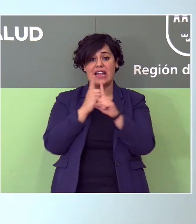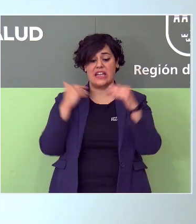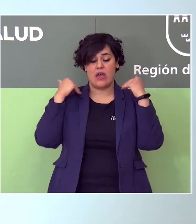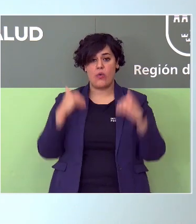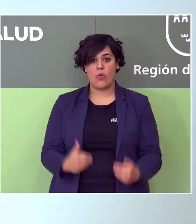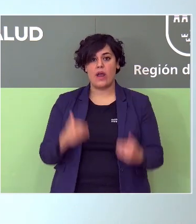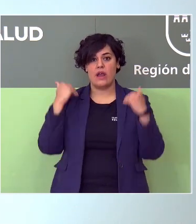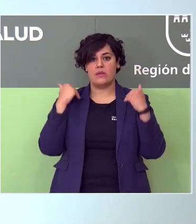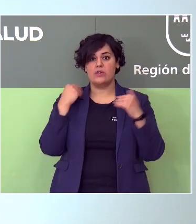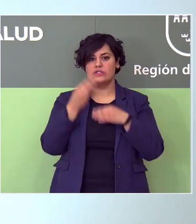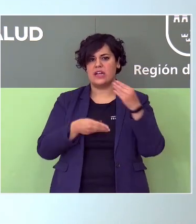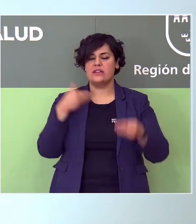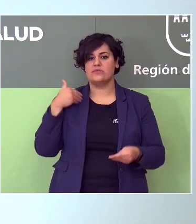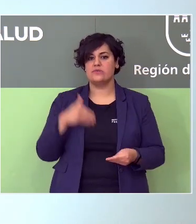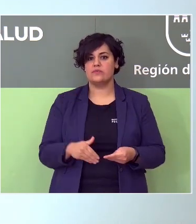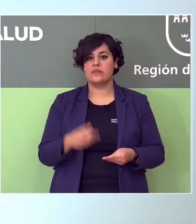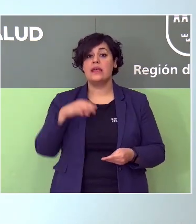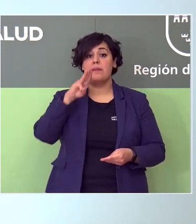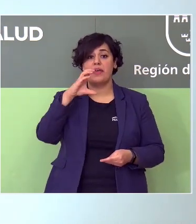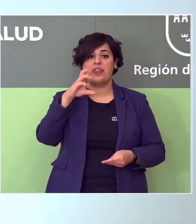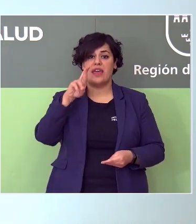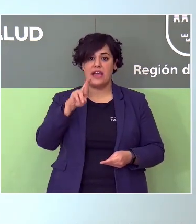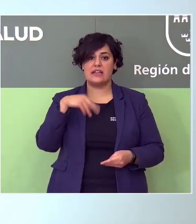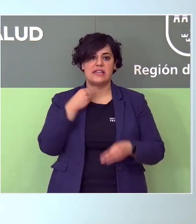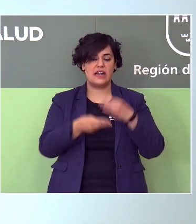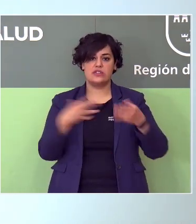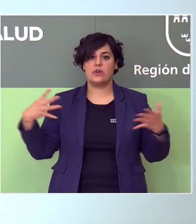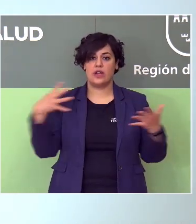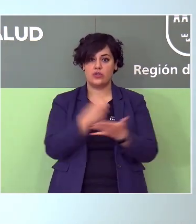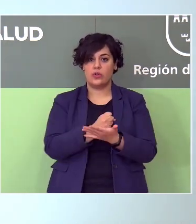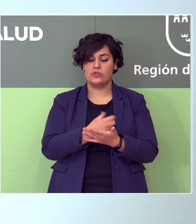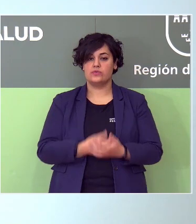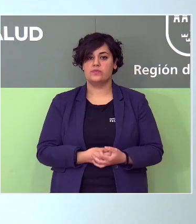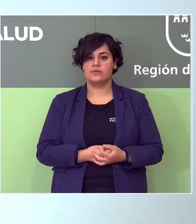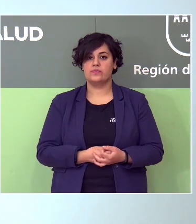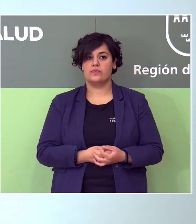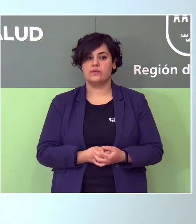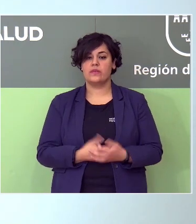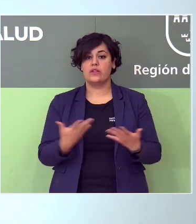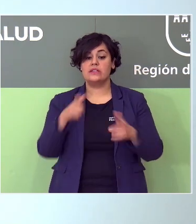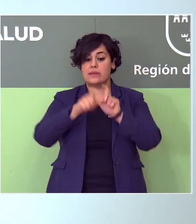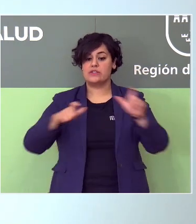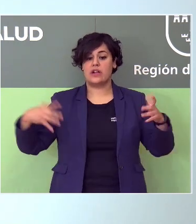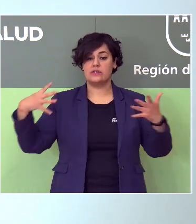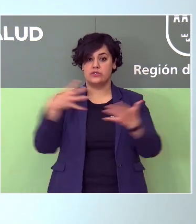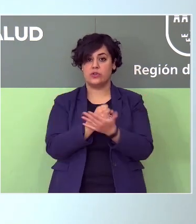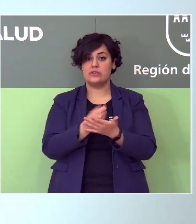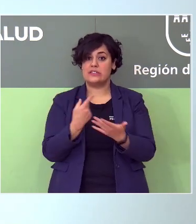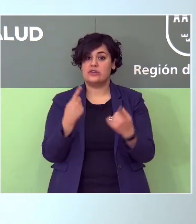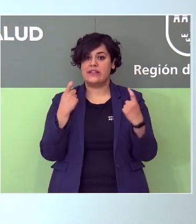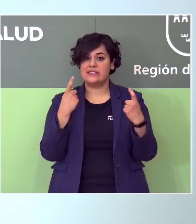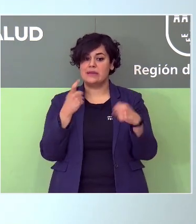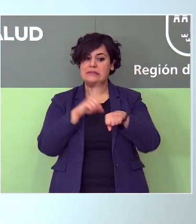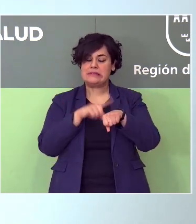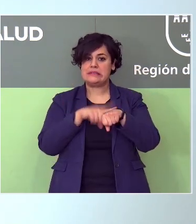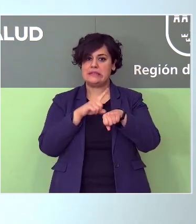lo que pasa es que sí estamos haciéndoles PCR a todos, la detección específica del virus también está a todas estas personas, y eso lleva un poquito más de tiempo,